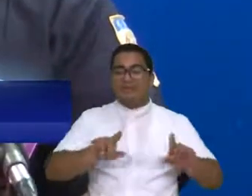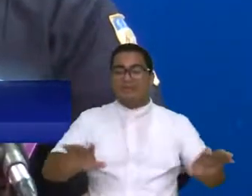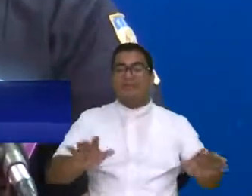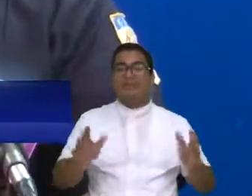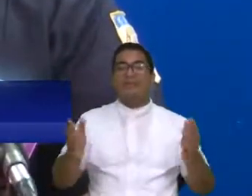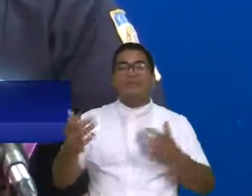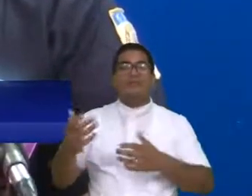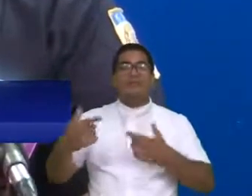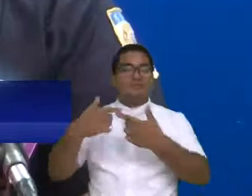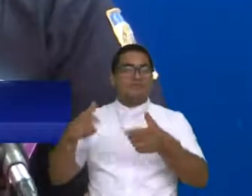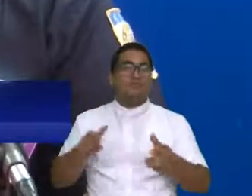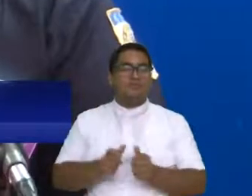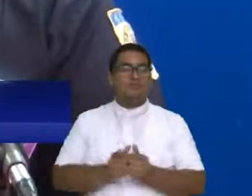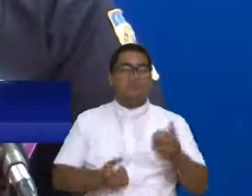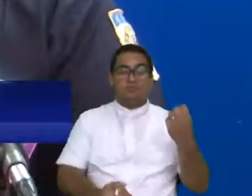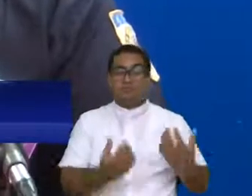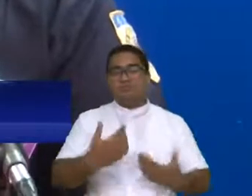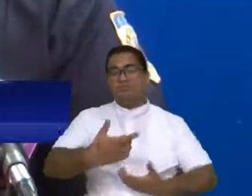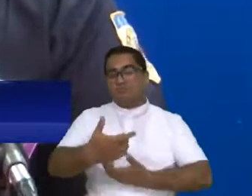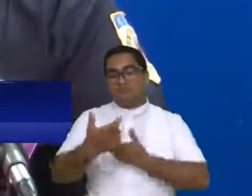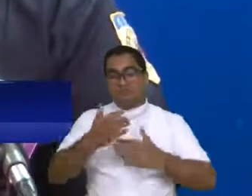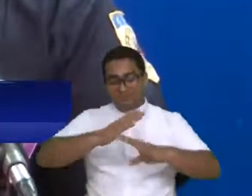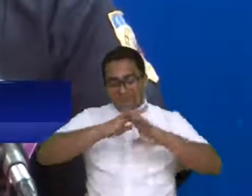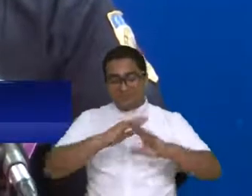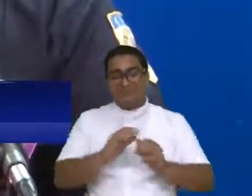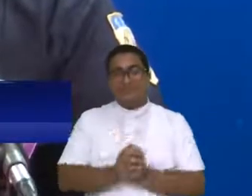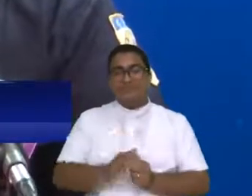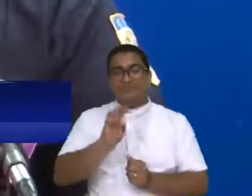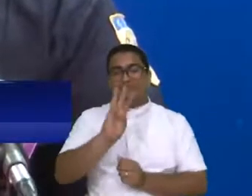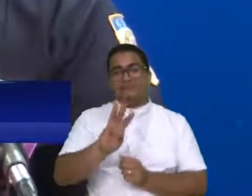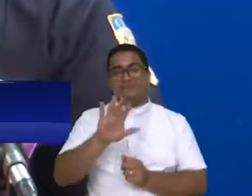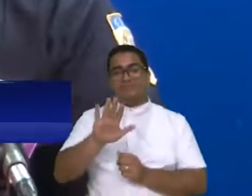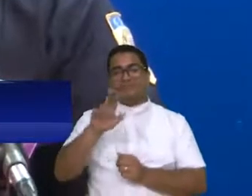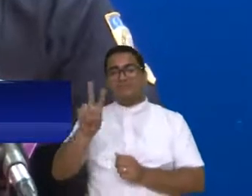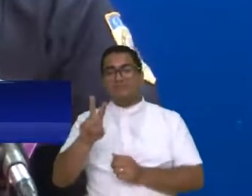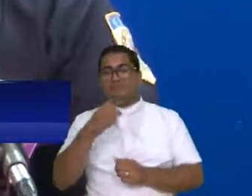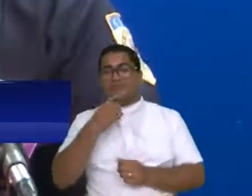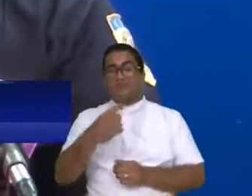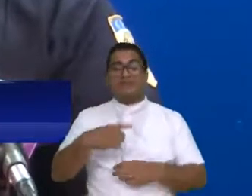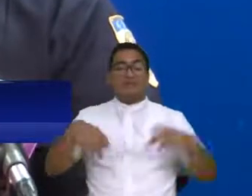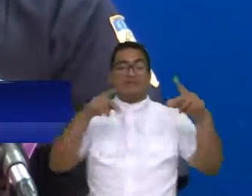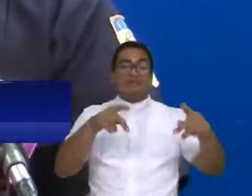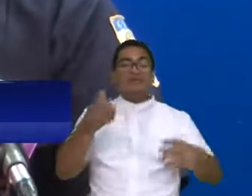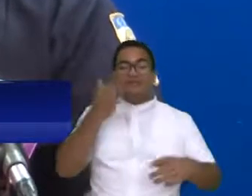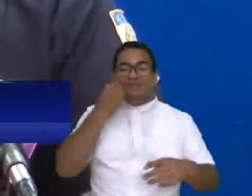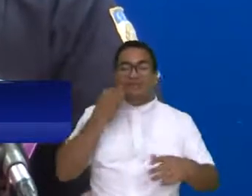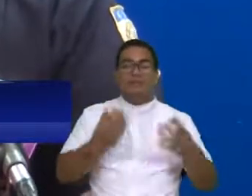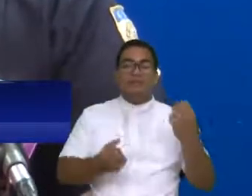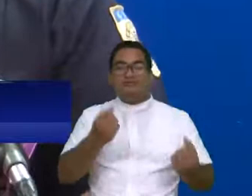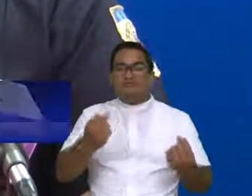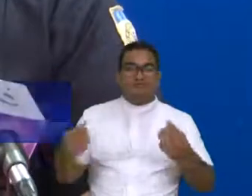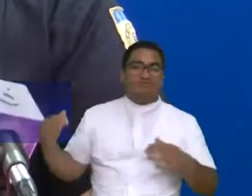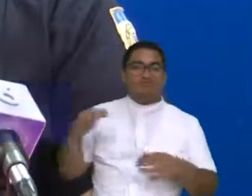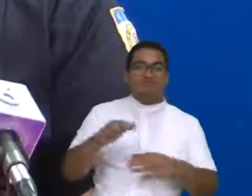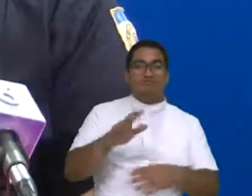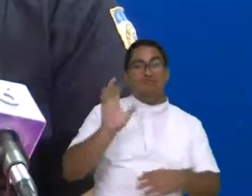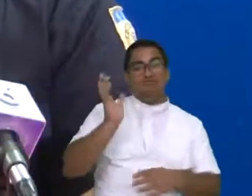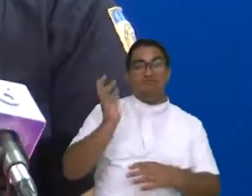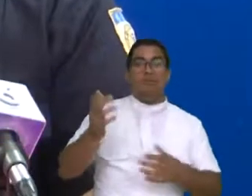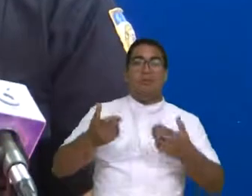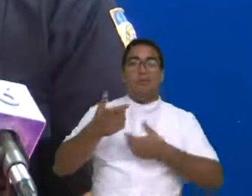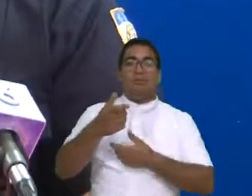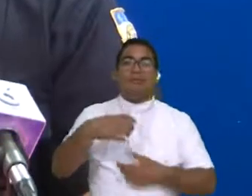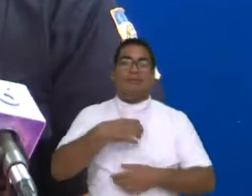brigadas contra incendios. 332 emergencias comprendidas entre traslados de pacientes, atenciones prehospitalarias, labores